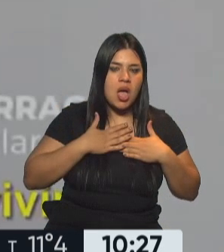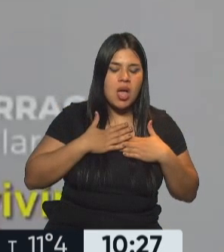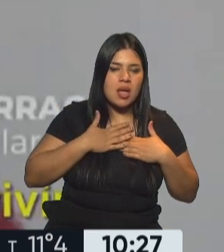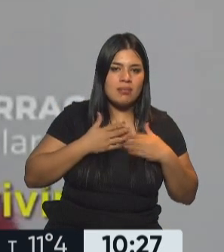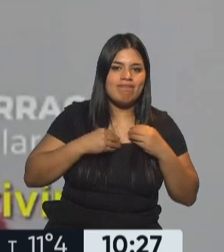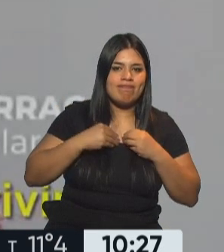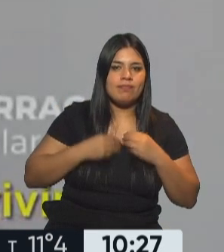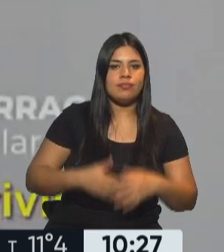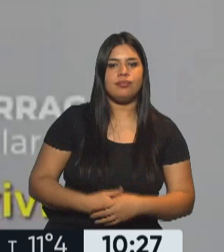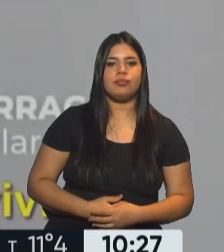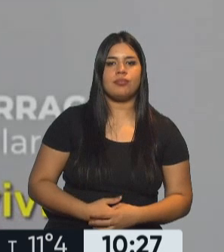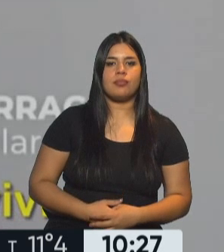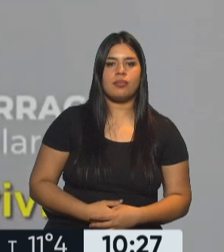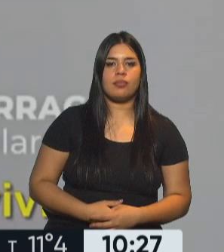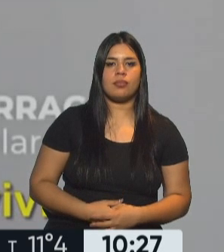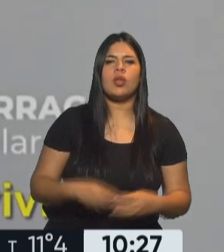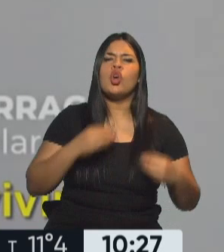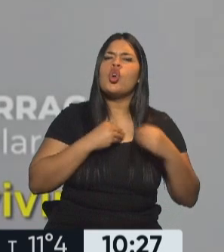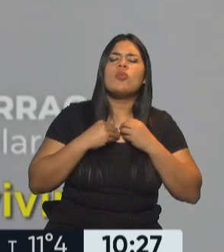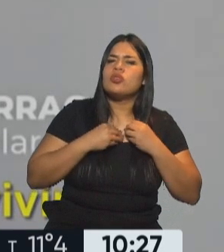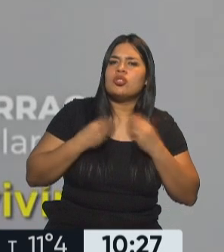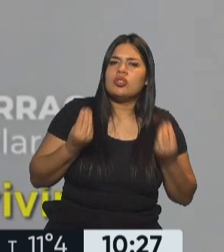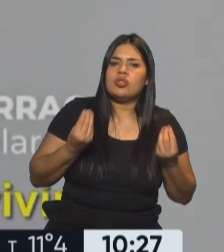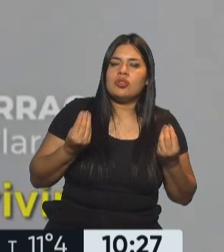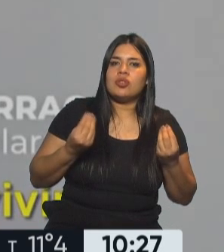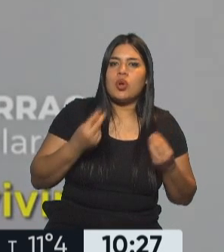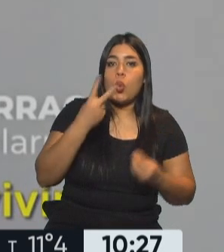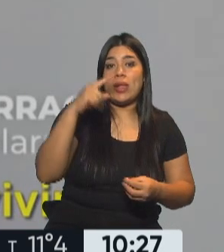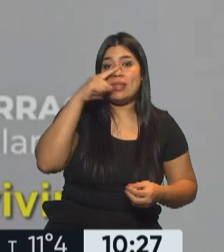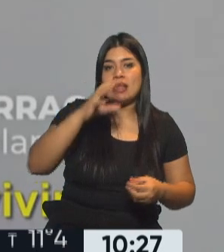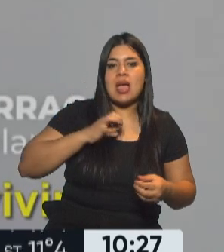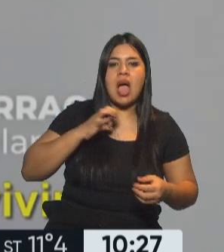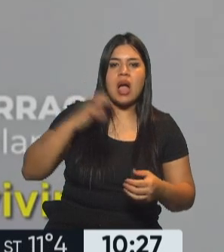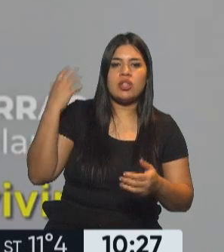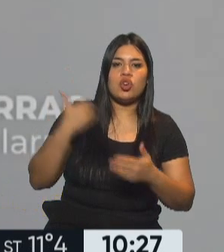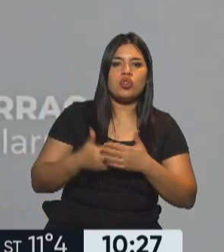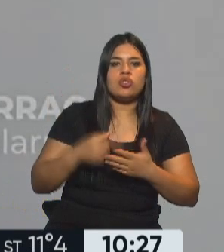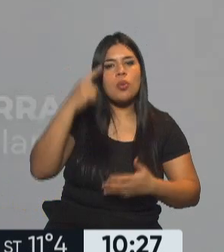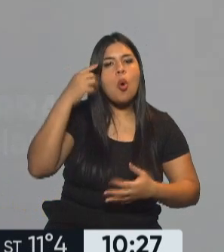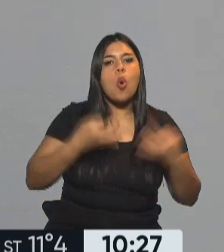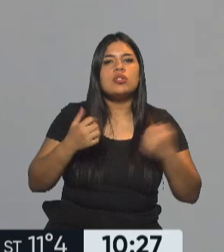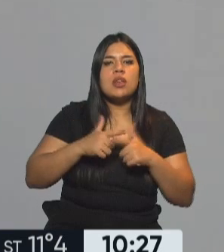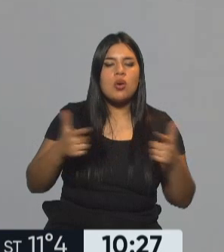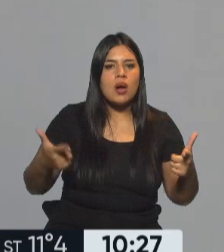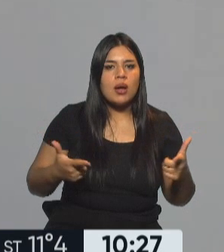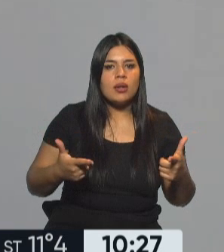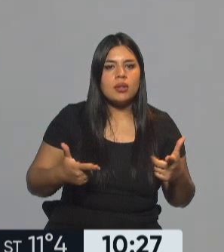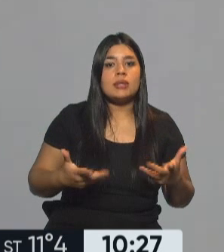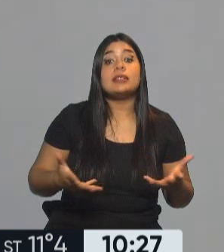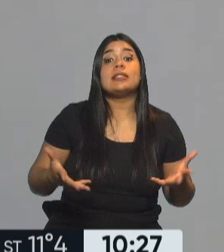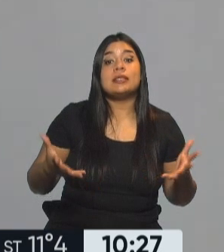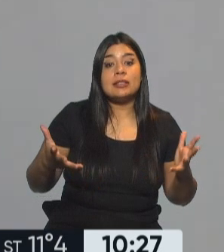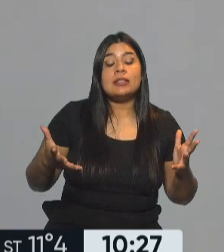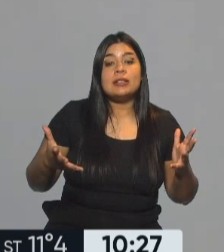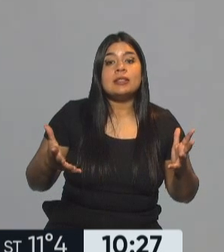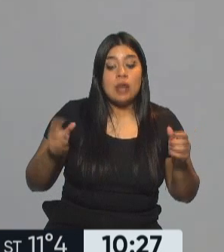siente vivir hace 27 años, convivir con la impunidad? Y a esta